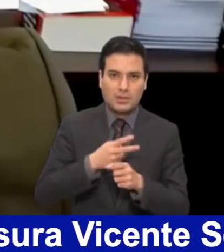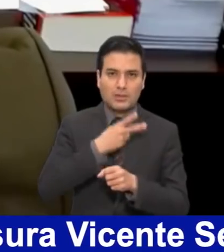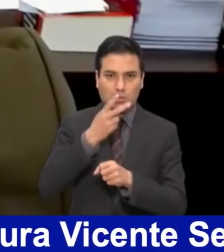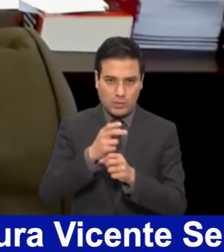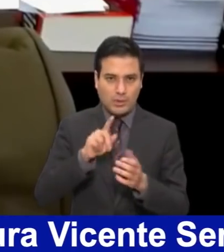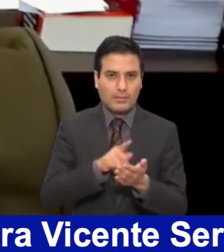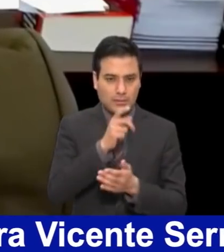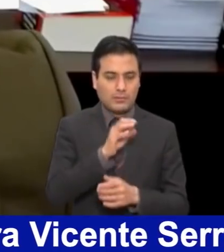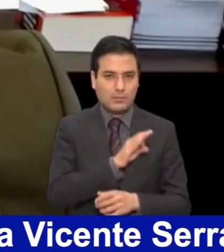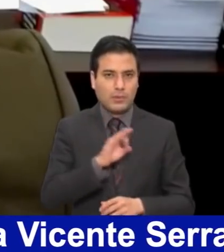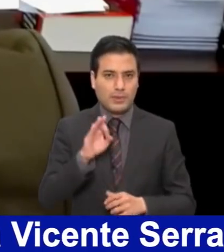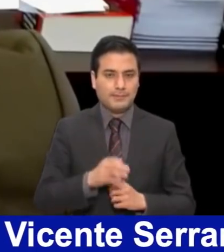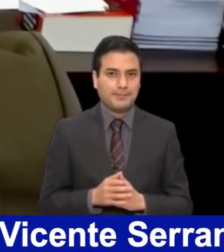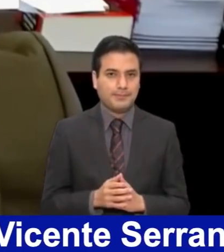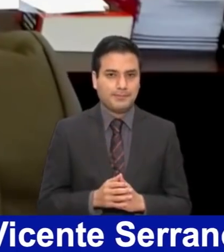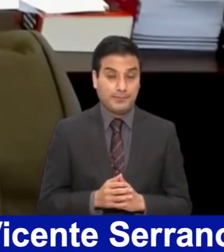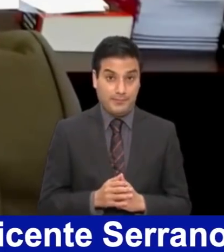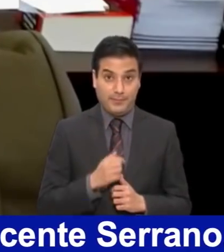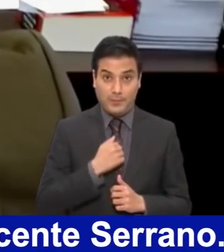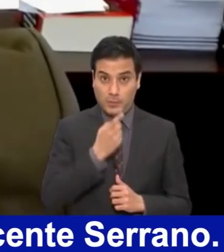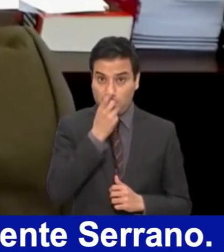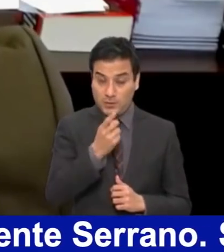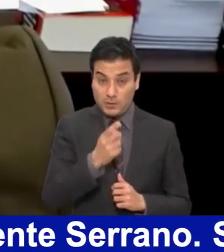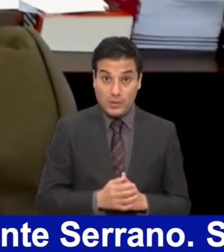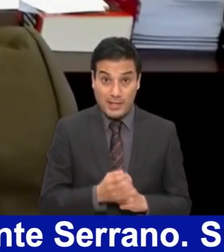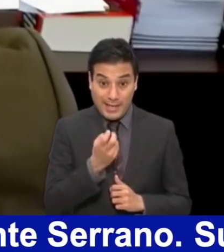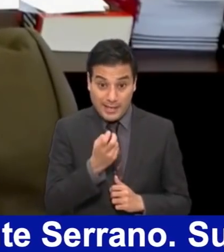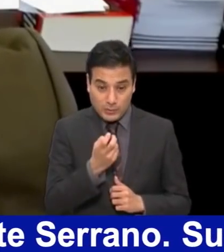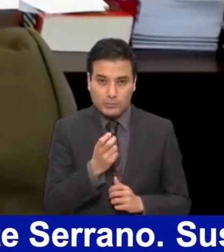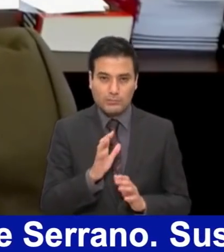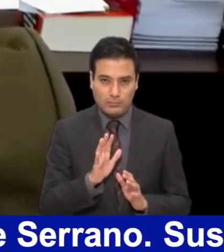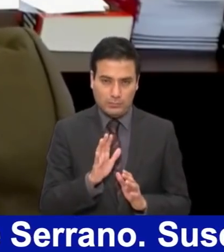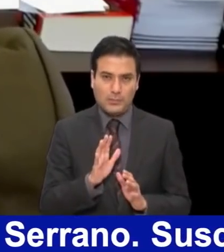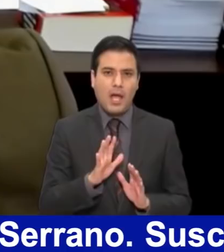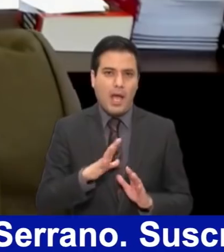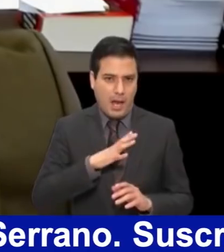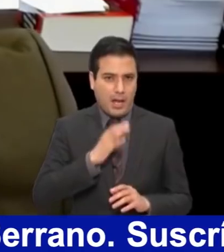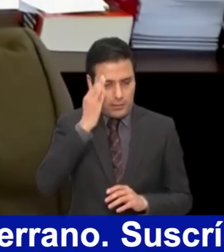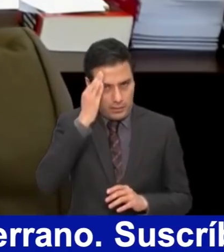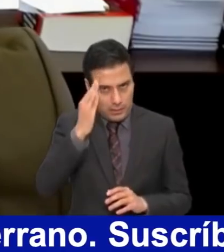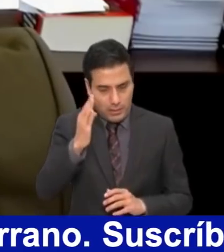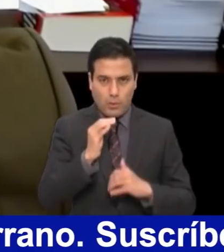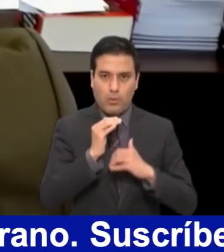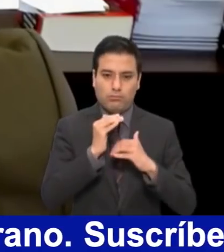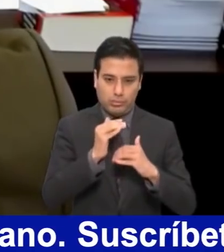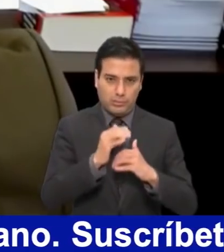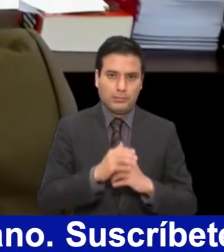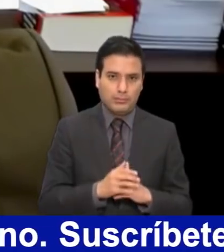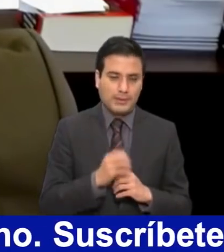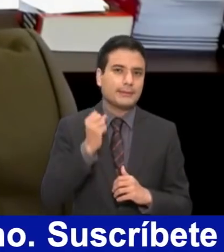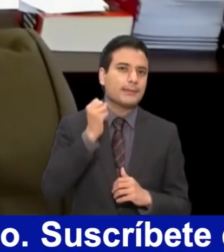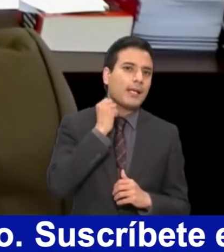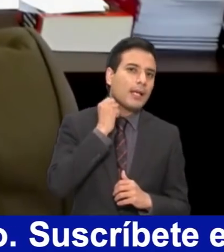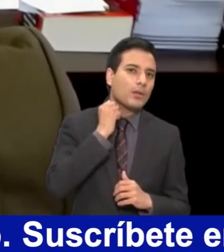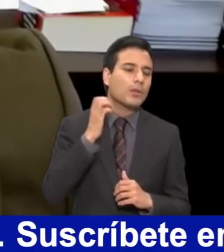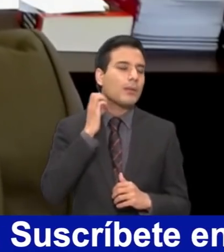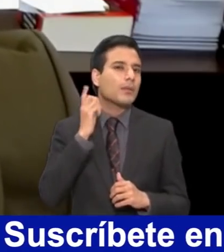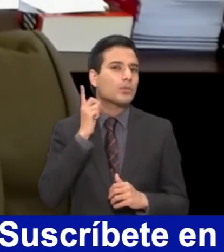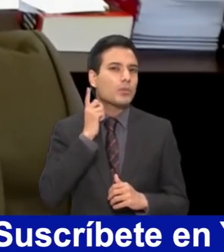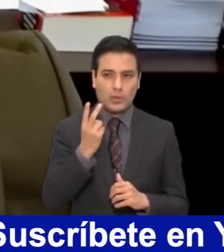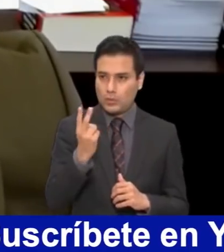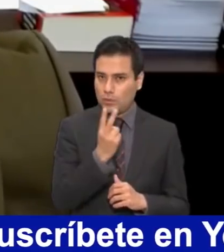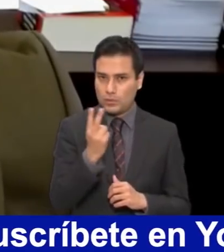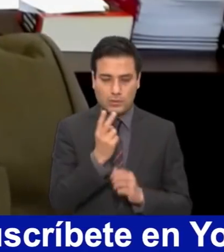texto constitucional. Una reelección, hay que decirlo, acotada a un número de periodos determinado, tanto para el Senado como para la Cámara de Diputados. En